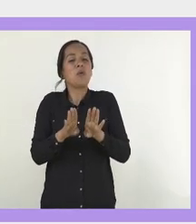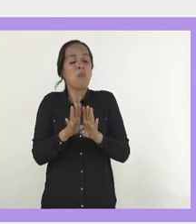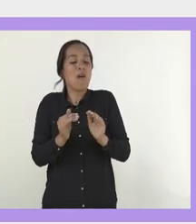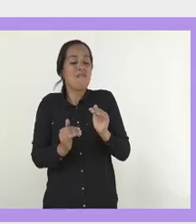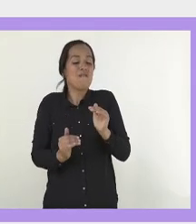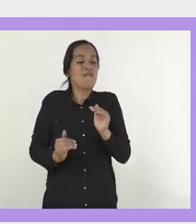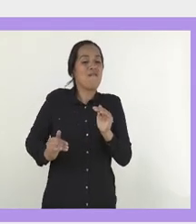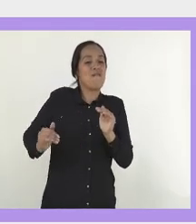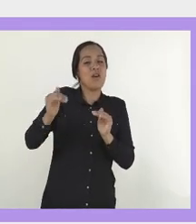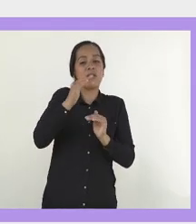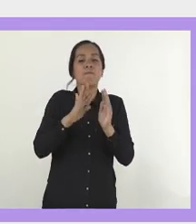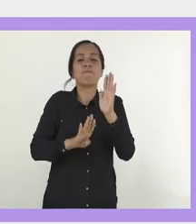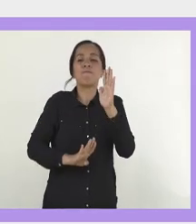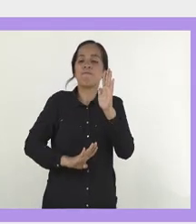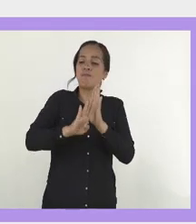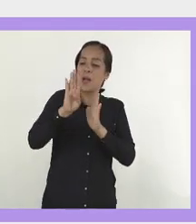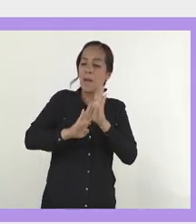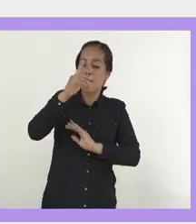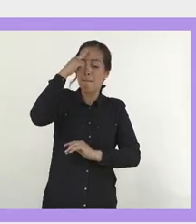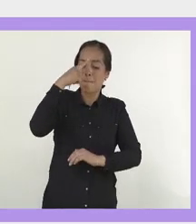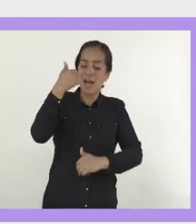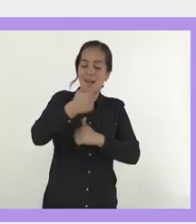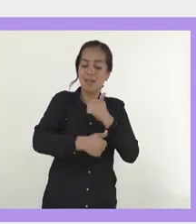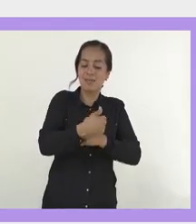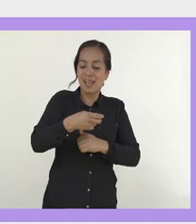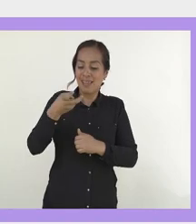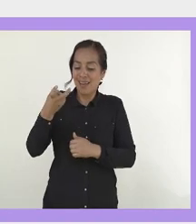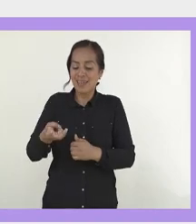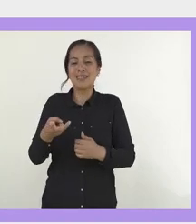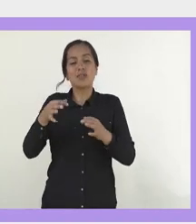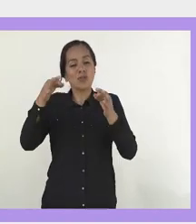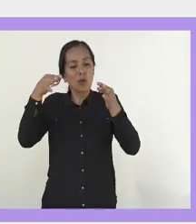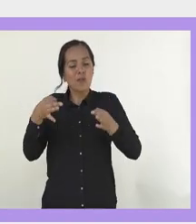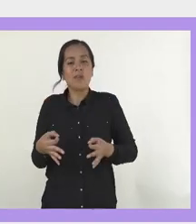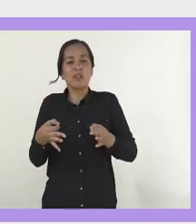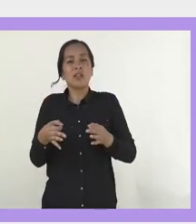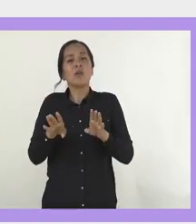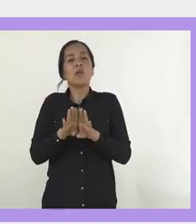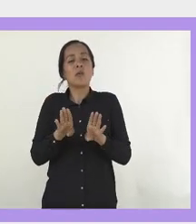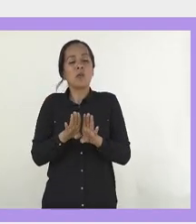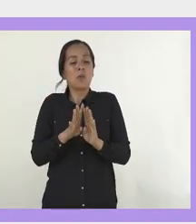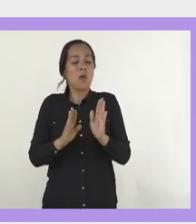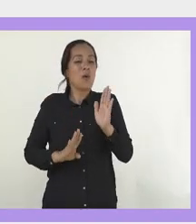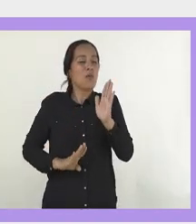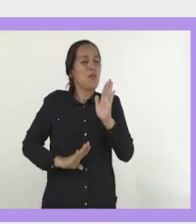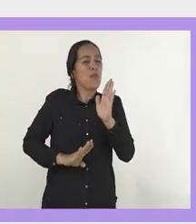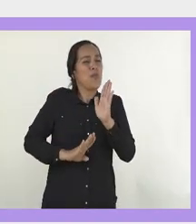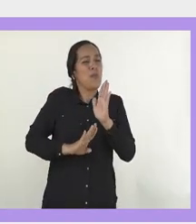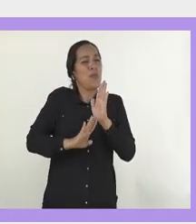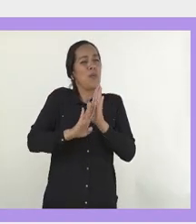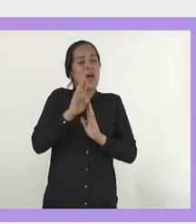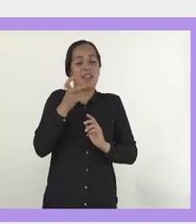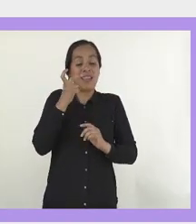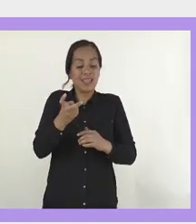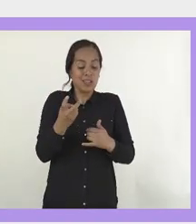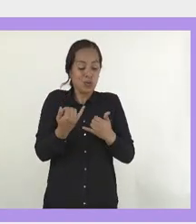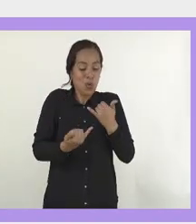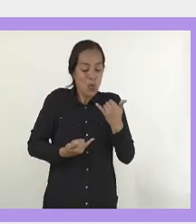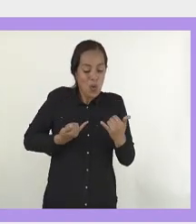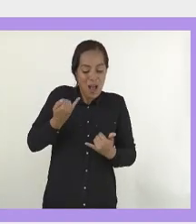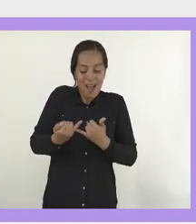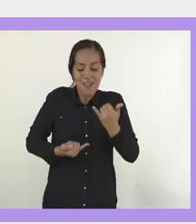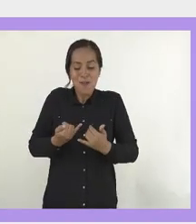de competencia de de estas competencias oficiales Cómo elevamos el nivel de estas jugadoras de